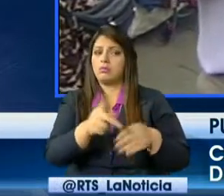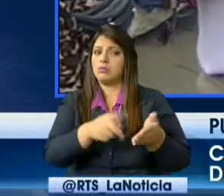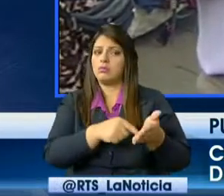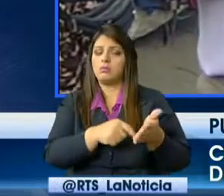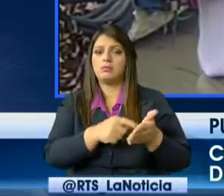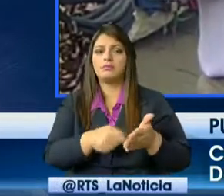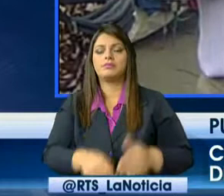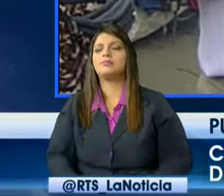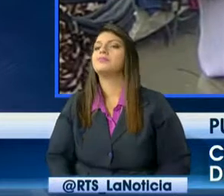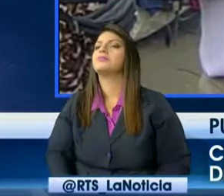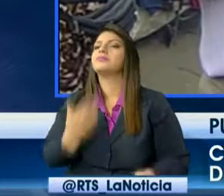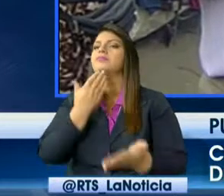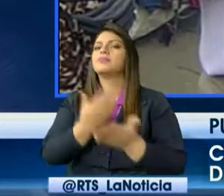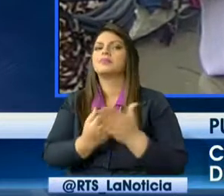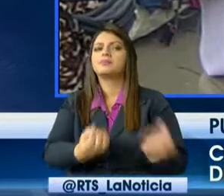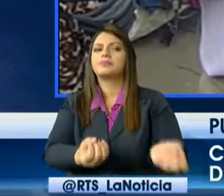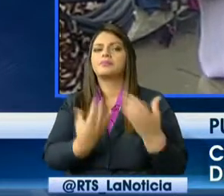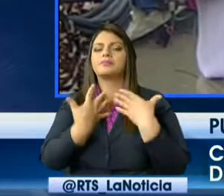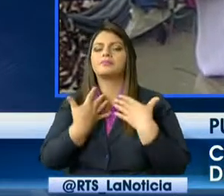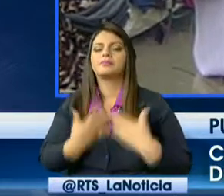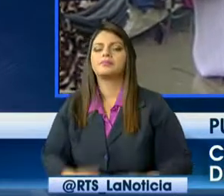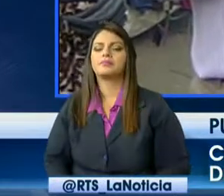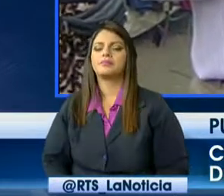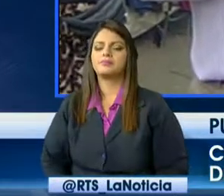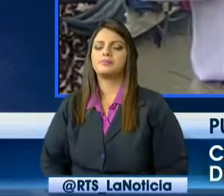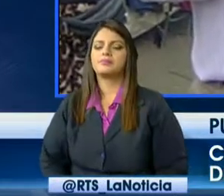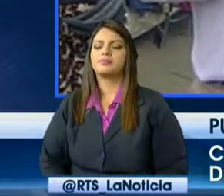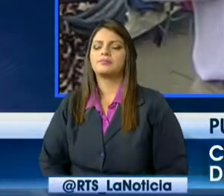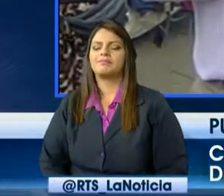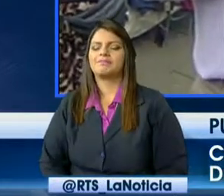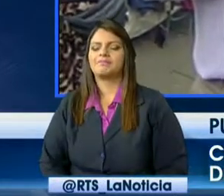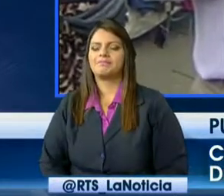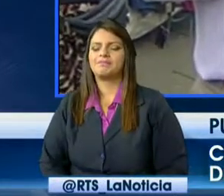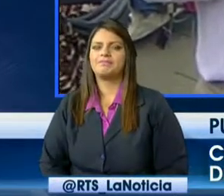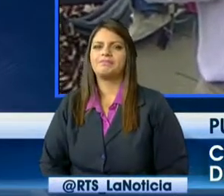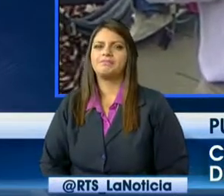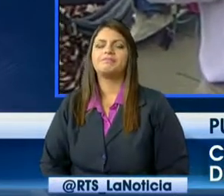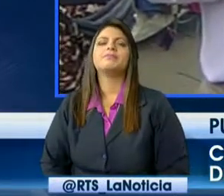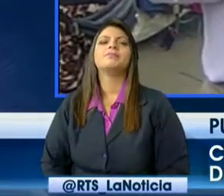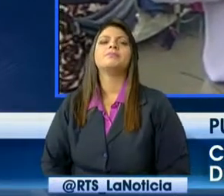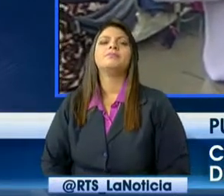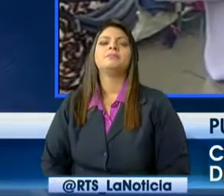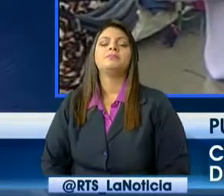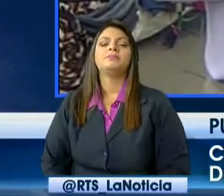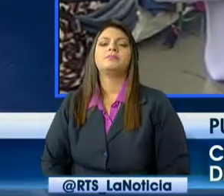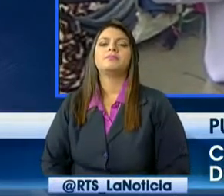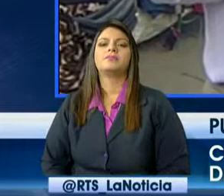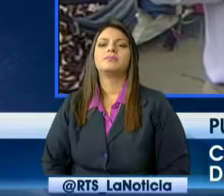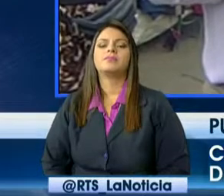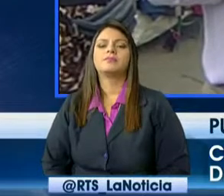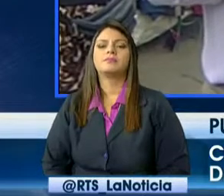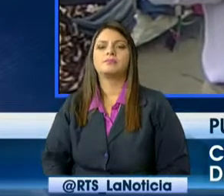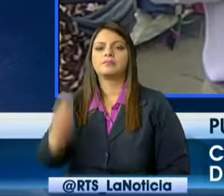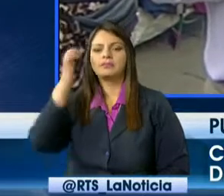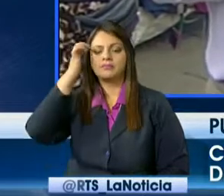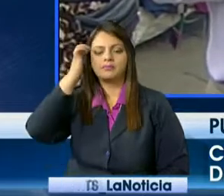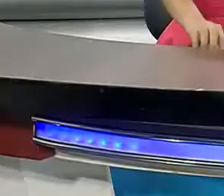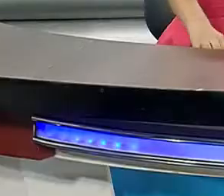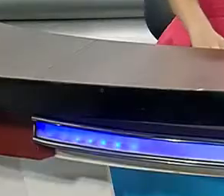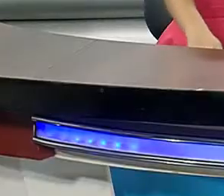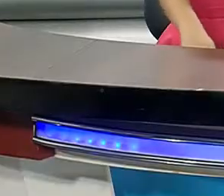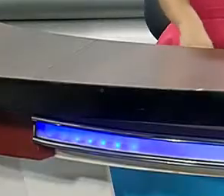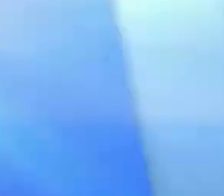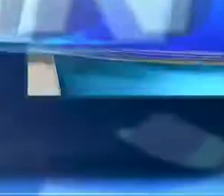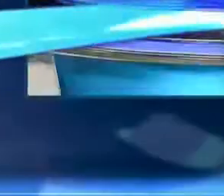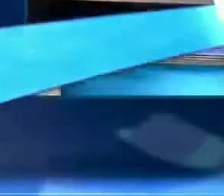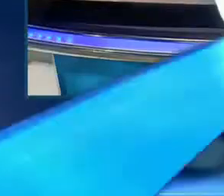funcionario municipal está en el punto, justamente respondiendo todas las inquietudes de las personas, de los comerciantes en claro este caso. Sí. Y eso hay que rescatar.